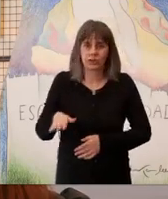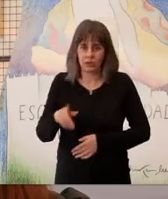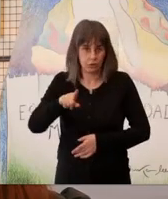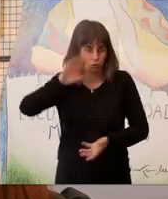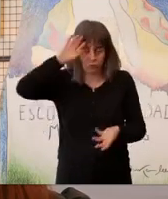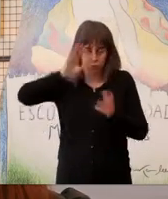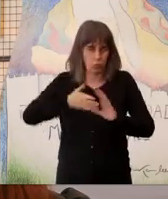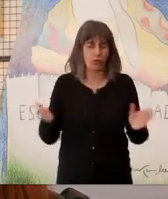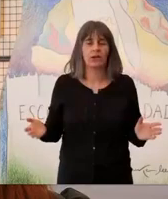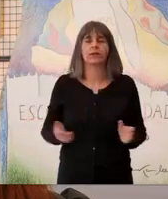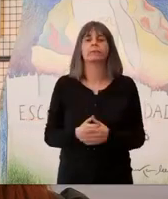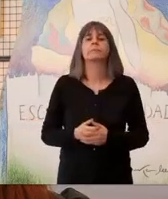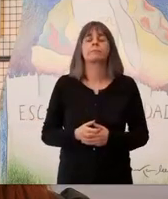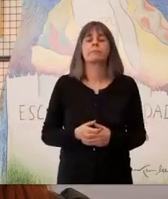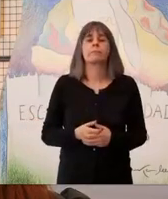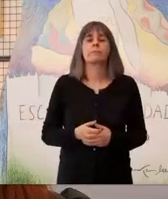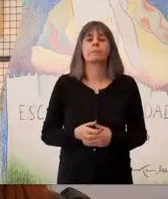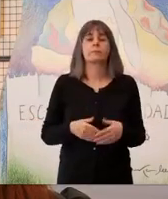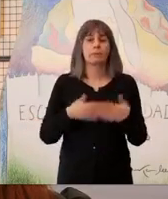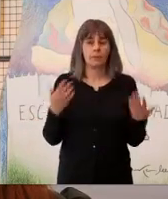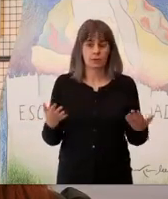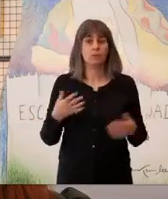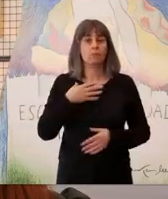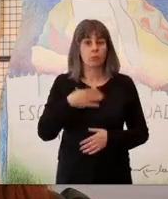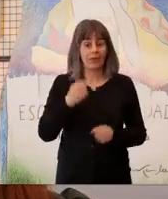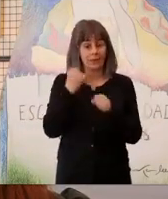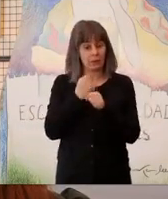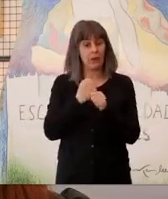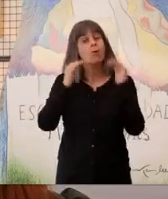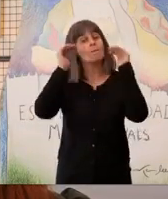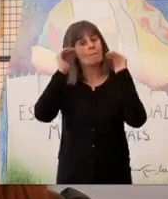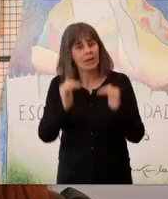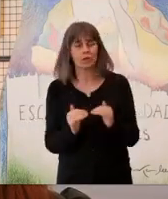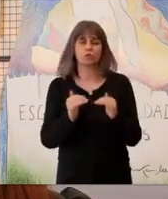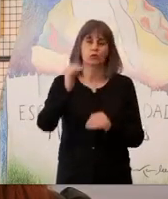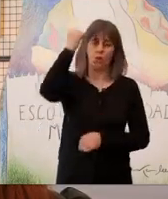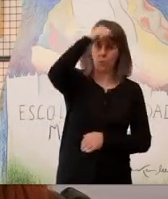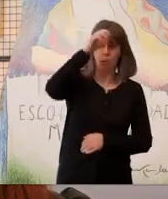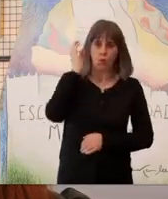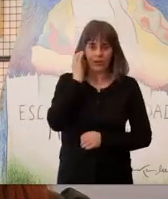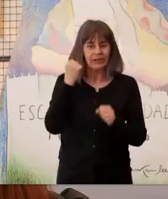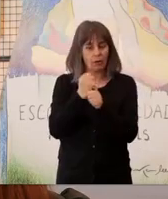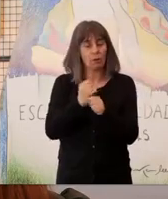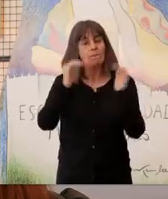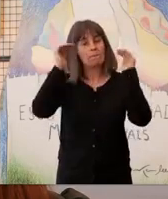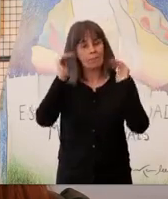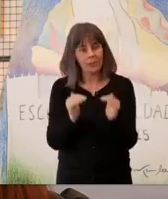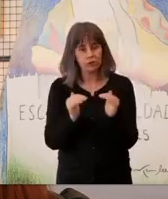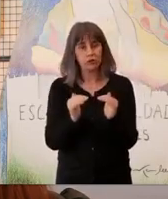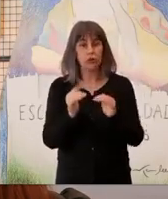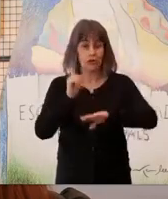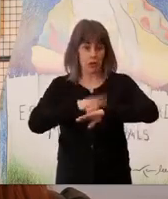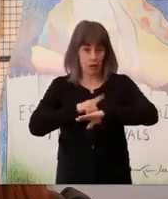Entonces trabajemos menos hombres y mujeres y dividamos el tiempo